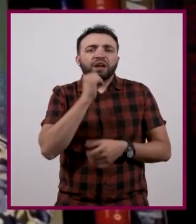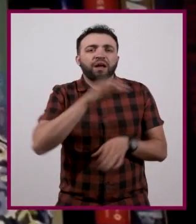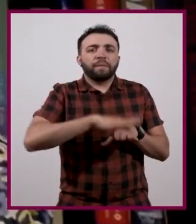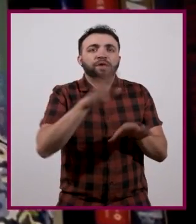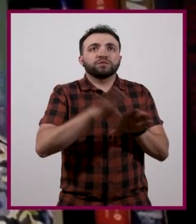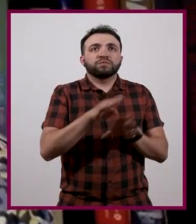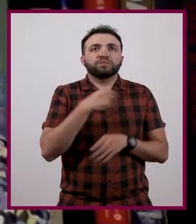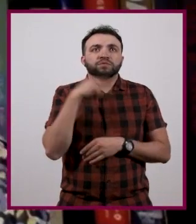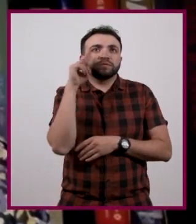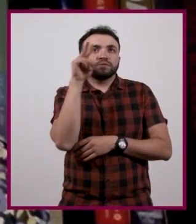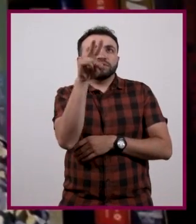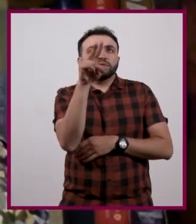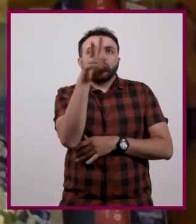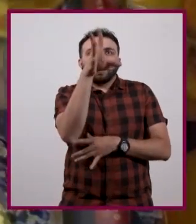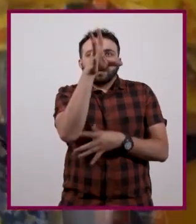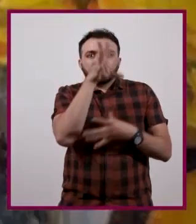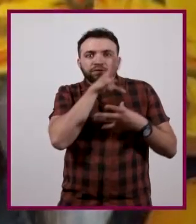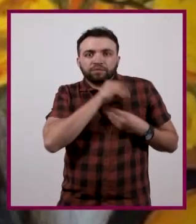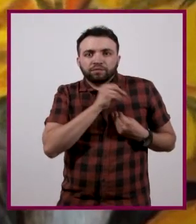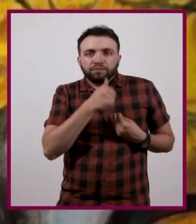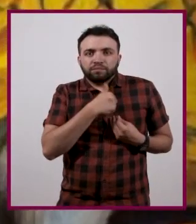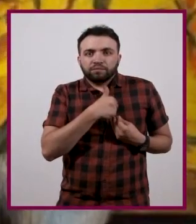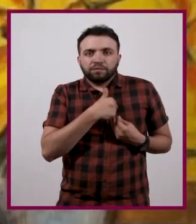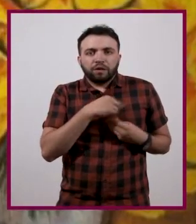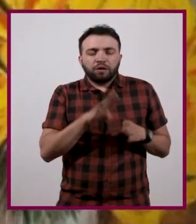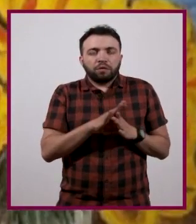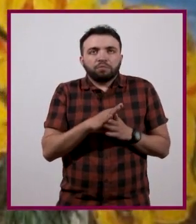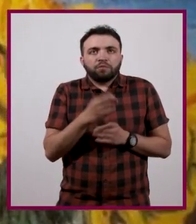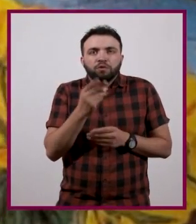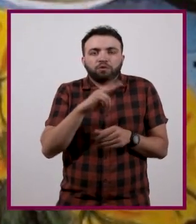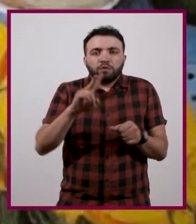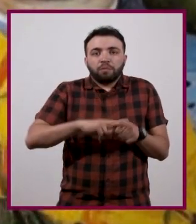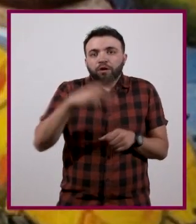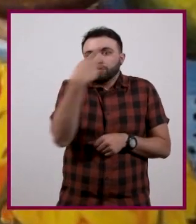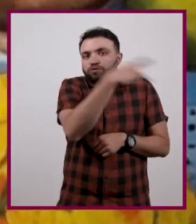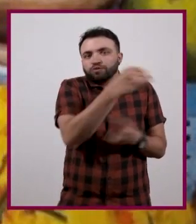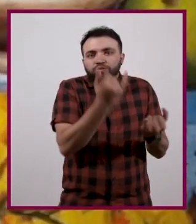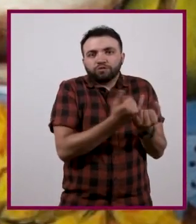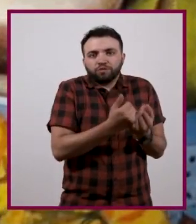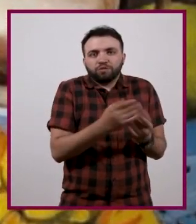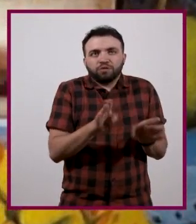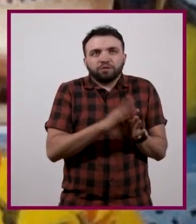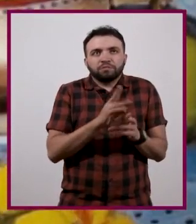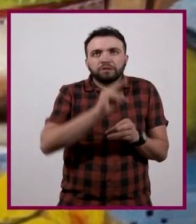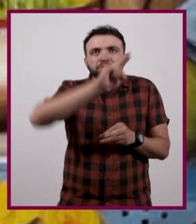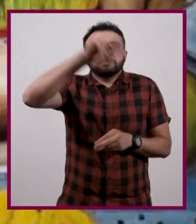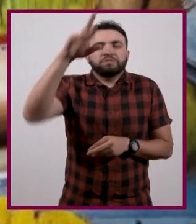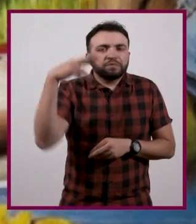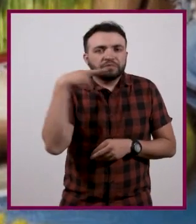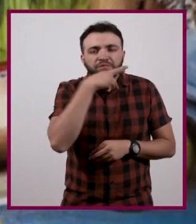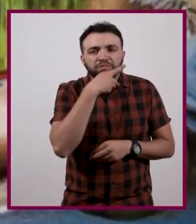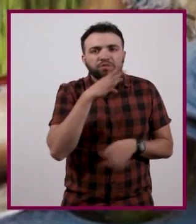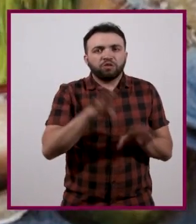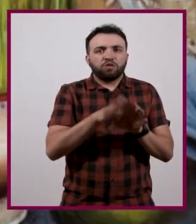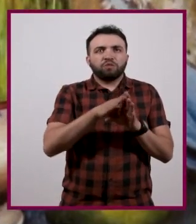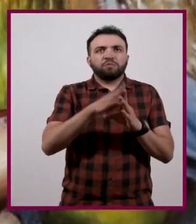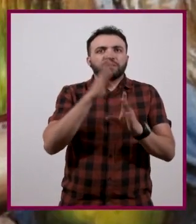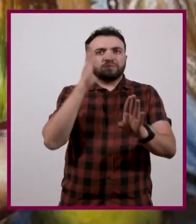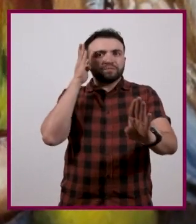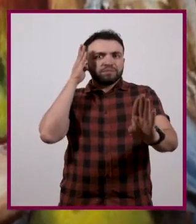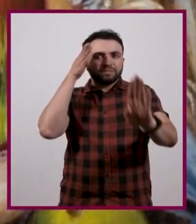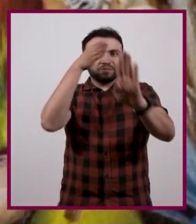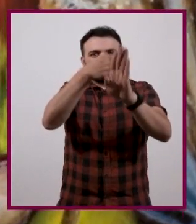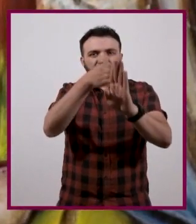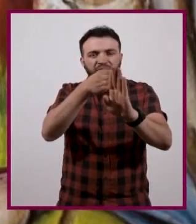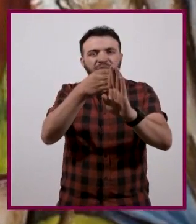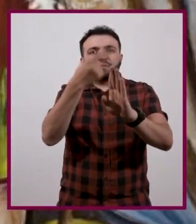bien que nos llegaran de una manera espontánea, tal y como era ella, de una manera directa. Y bueno, una de las mejores maneras